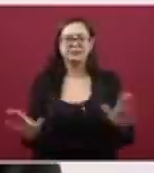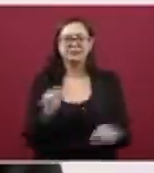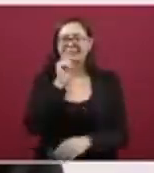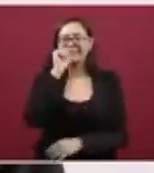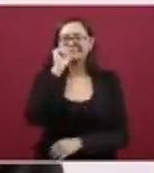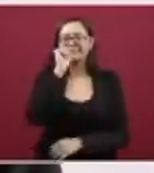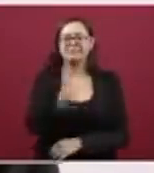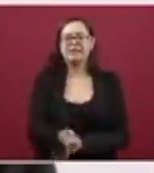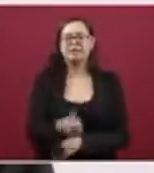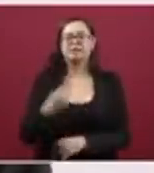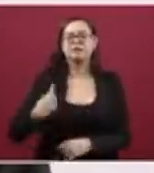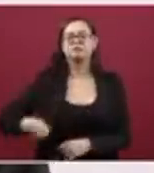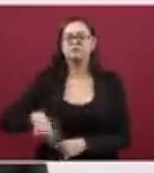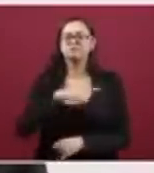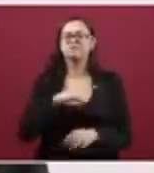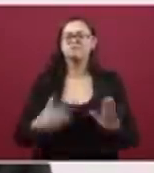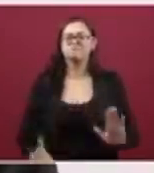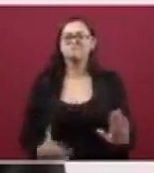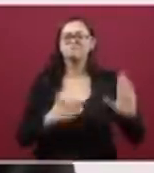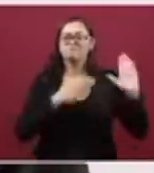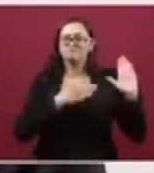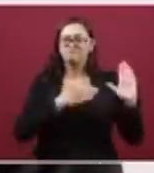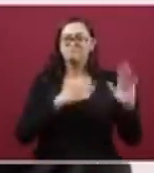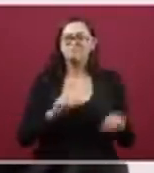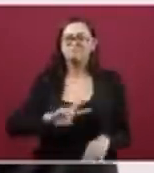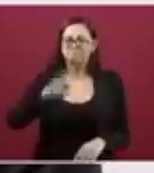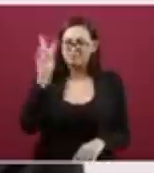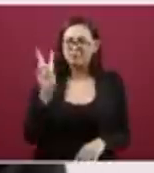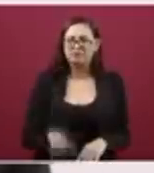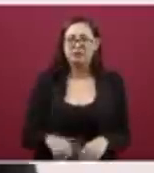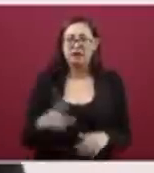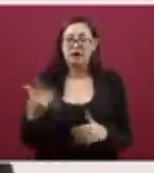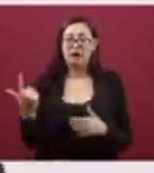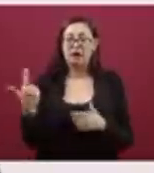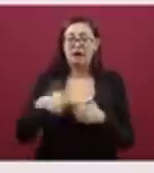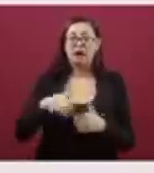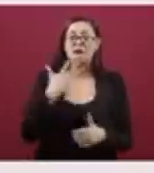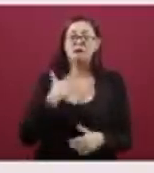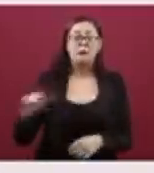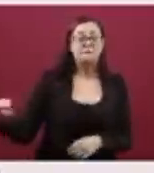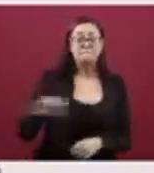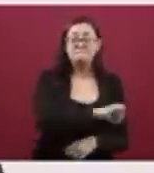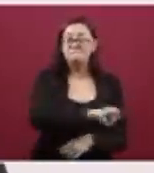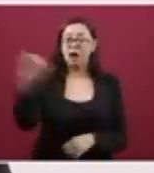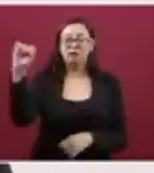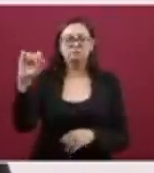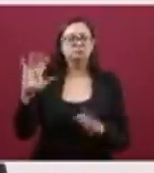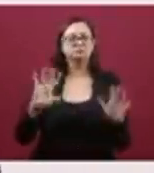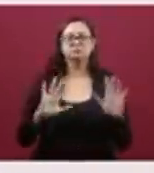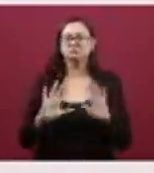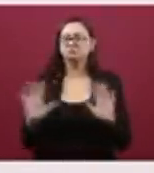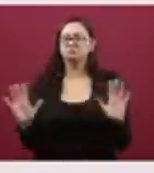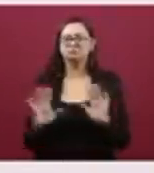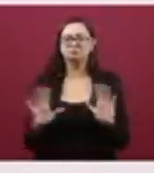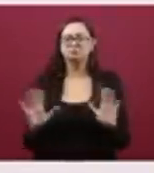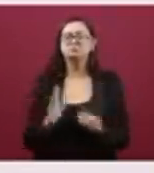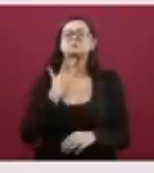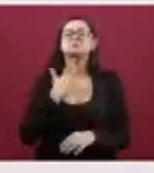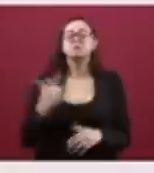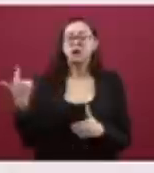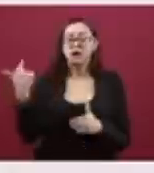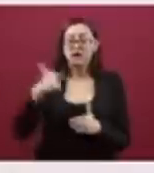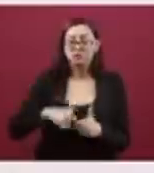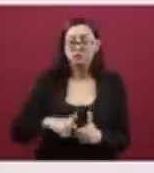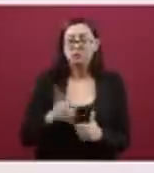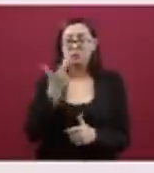Refrendamos el compromiso de no imponer gasolinazos. El precio de los combustibles, de las